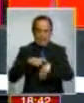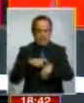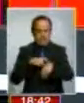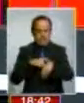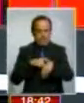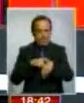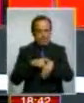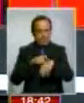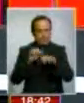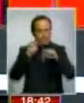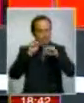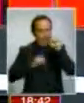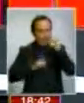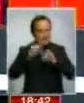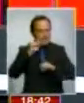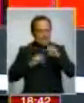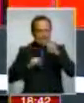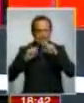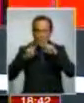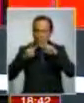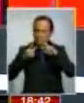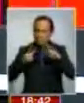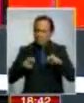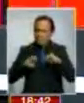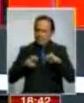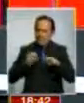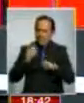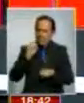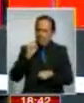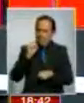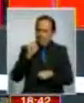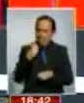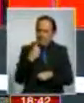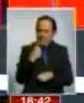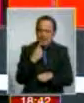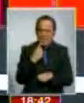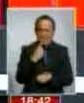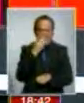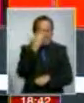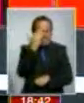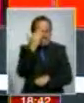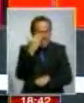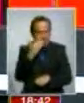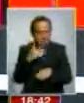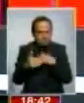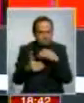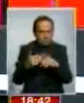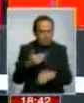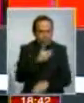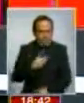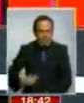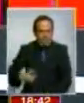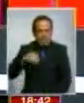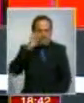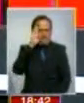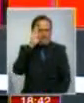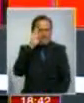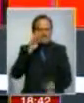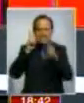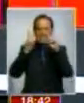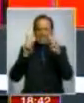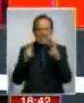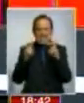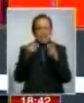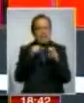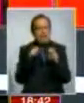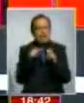Vamos al plano político para analizar los primeros días del gobierno de Michelle Bachelet, los temas relacionados con el terremoto y también